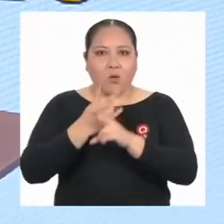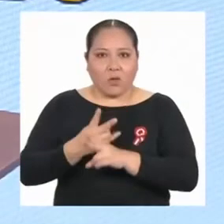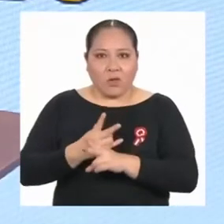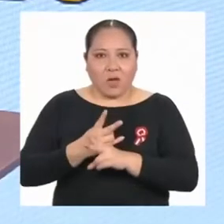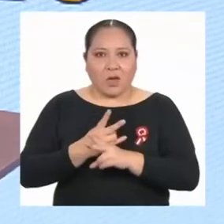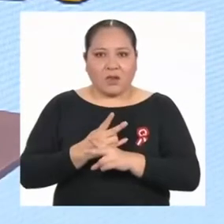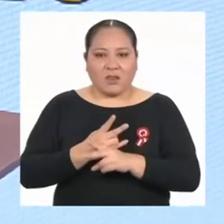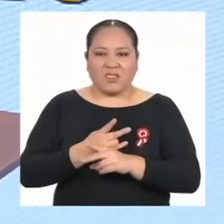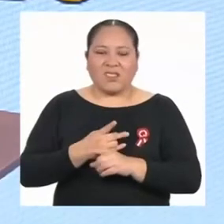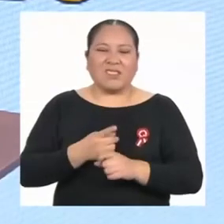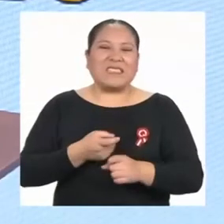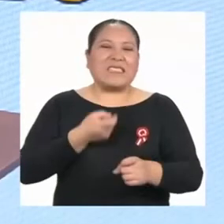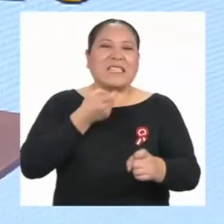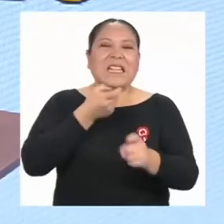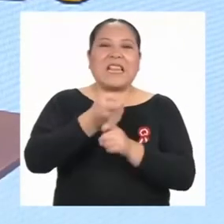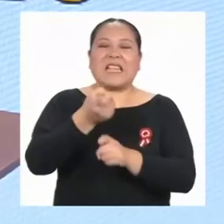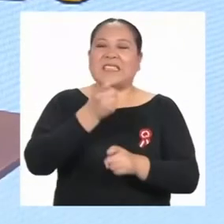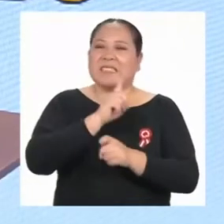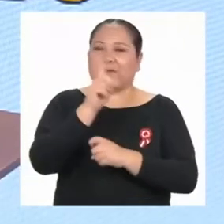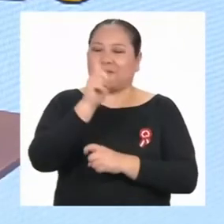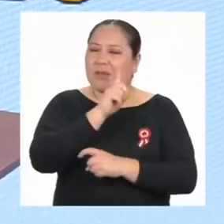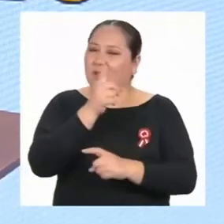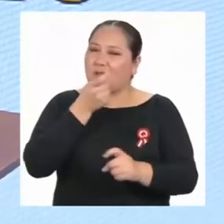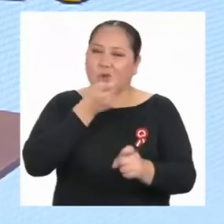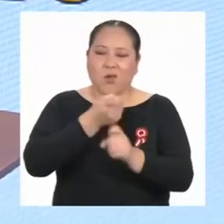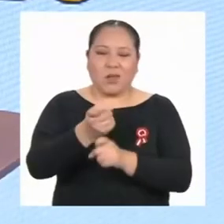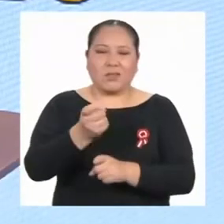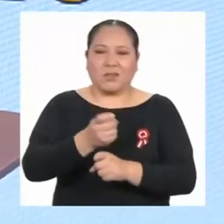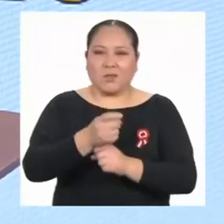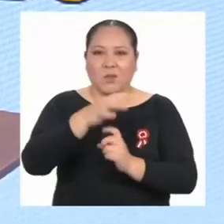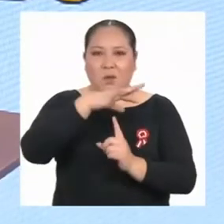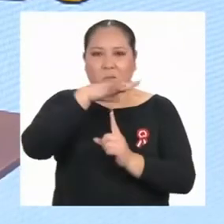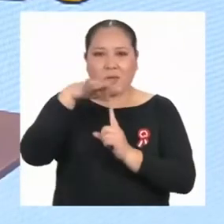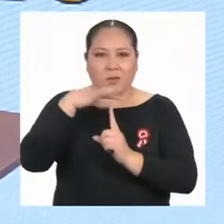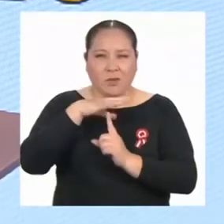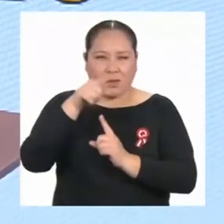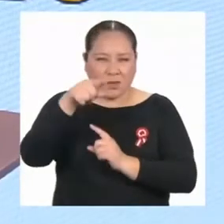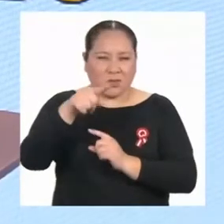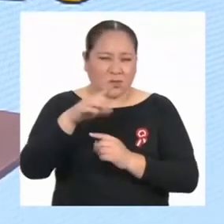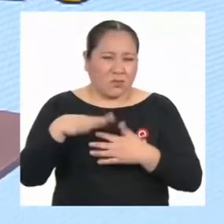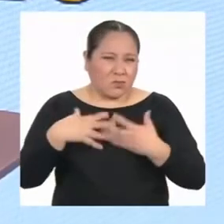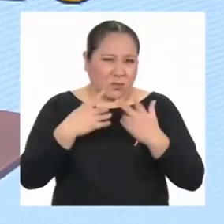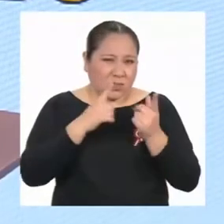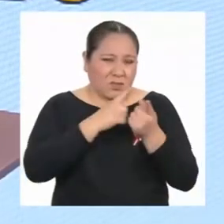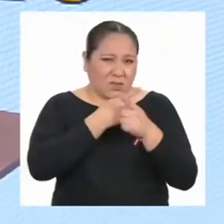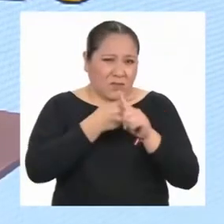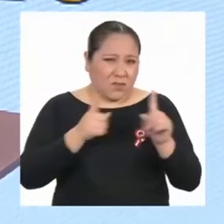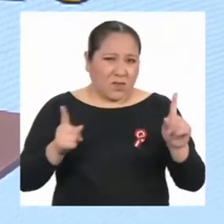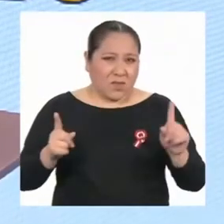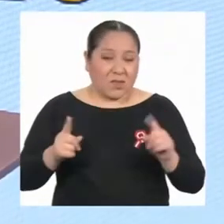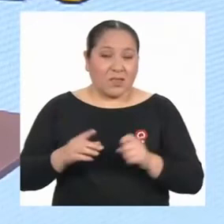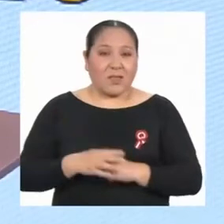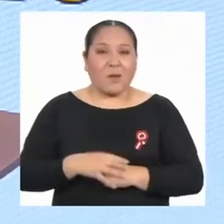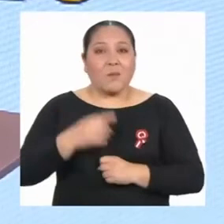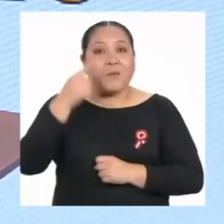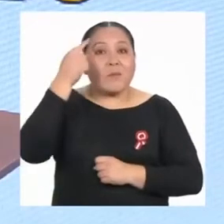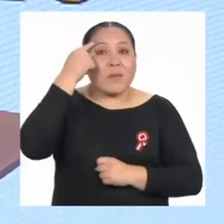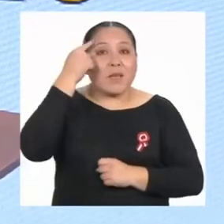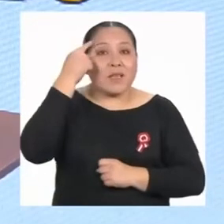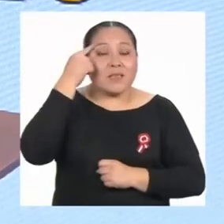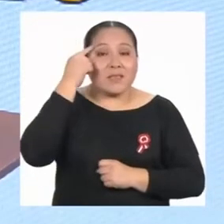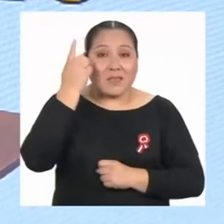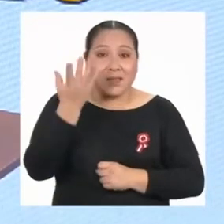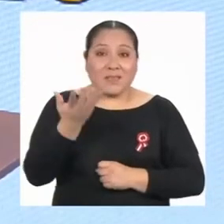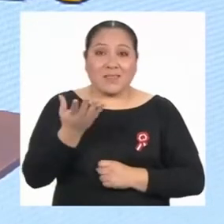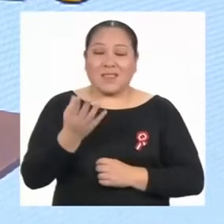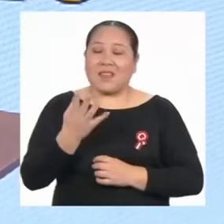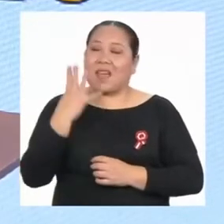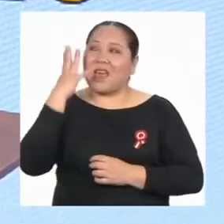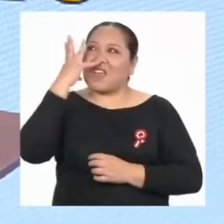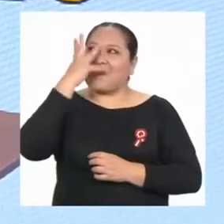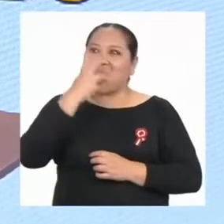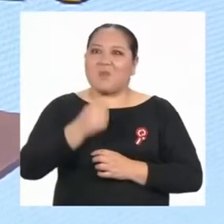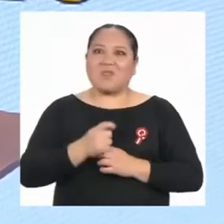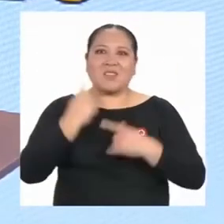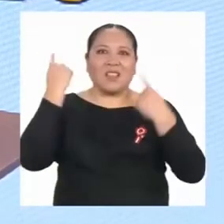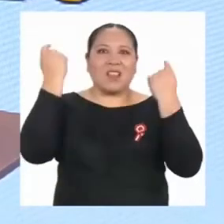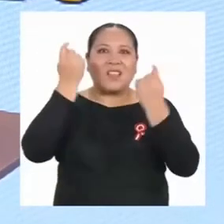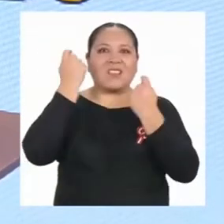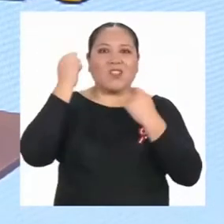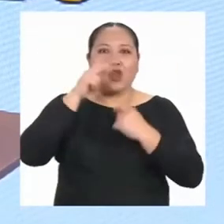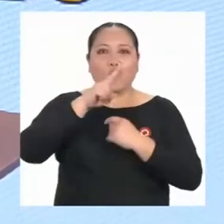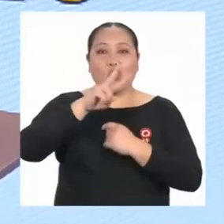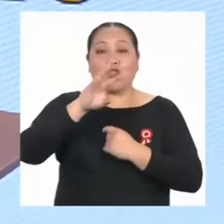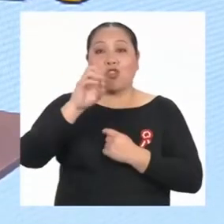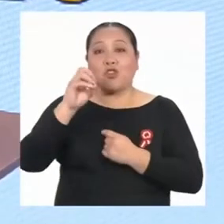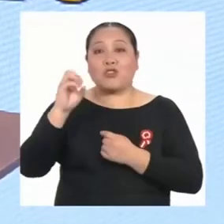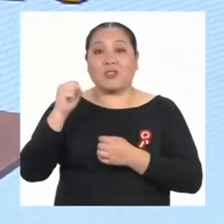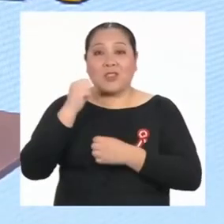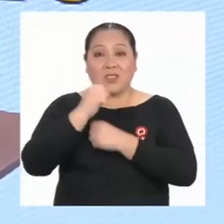ambiente, ¿podrán hacer la diferencia? Piénsenlo, ¿no sería genial si el bicentenario de nuestra independencia nos